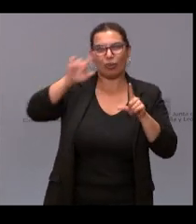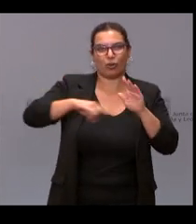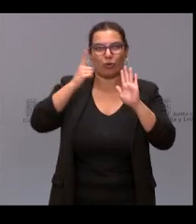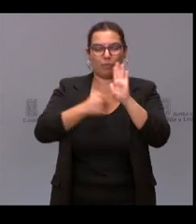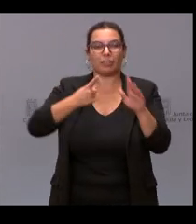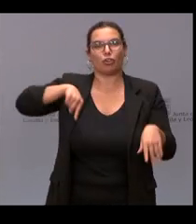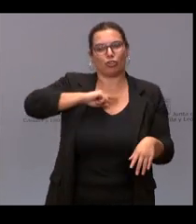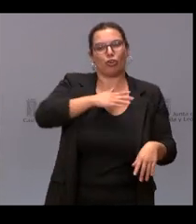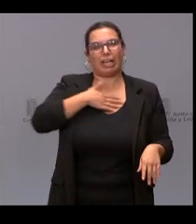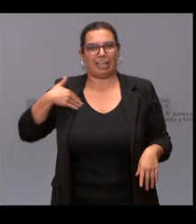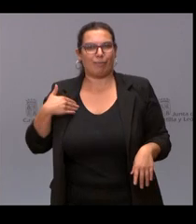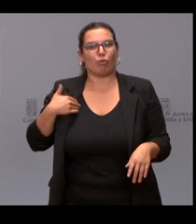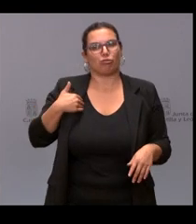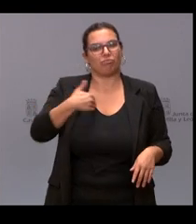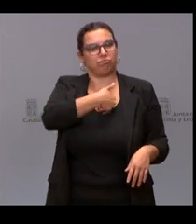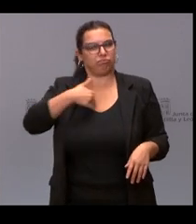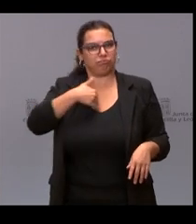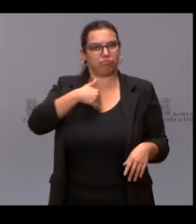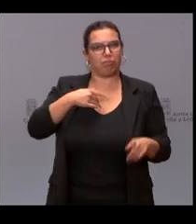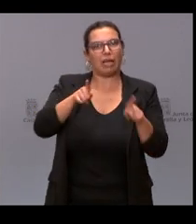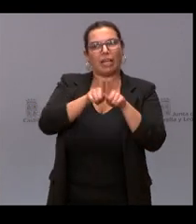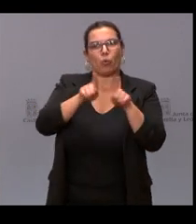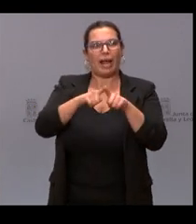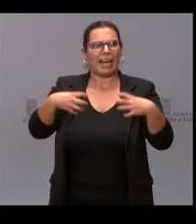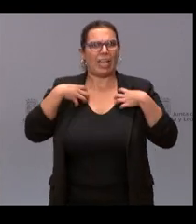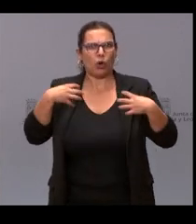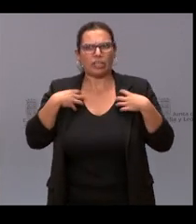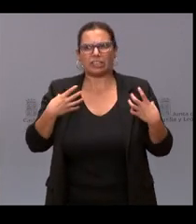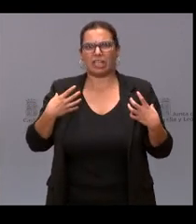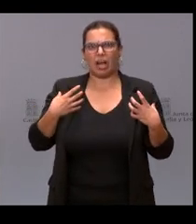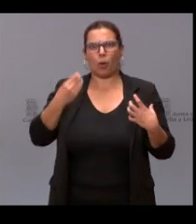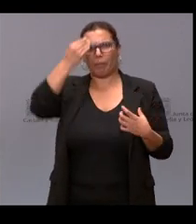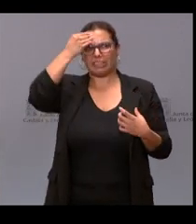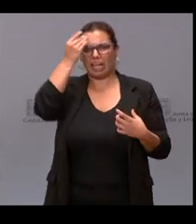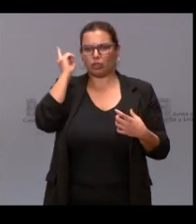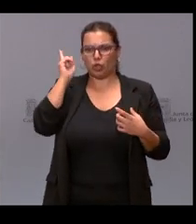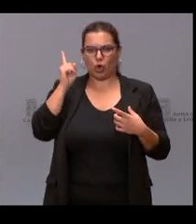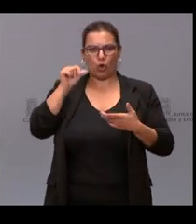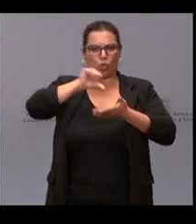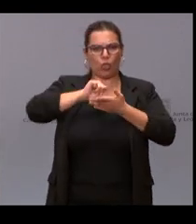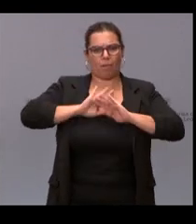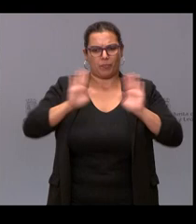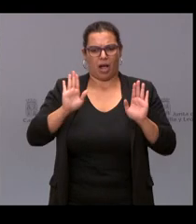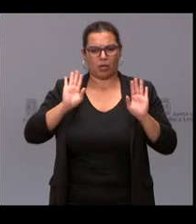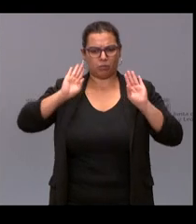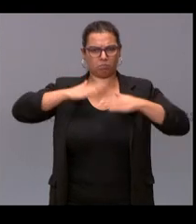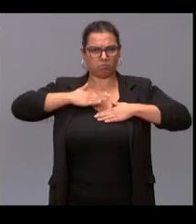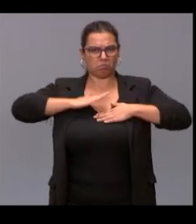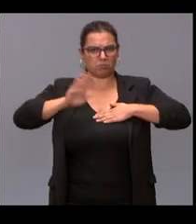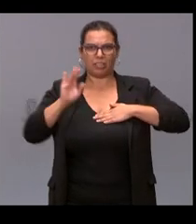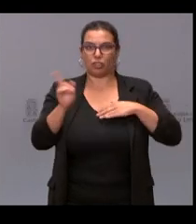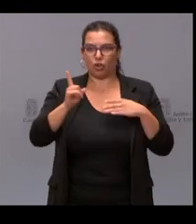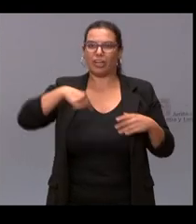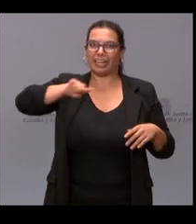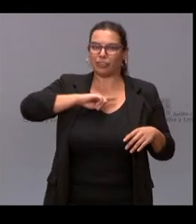queremos jugar ese rol, no queremos jugar un rol, digamos, egoísta ni pensar exclusivamente en nuestras fronteras, en nosotros mismos, sino que queremos jugar,